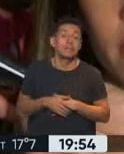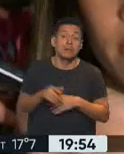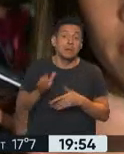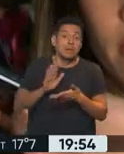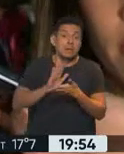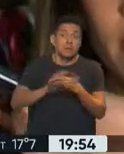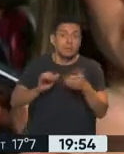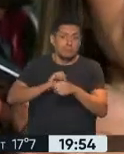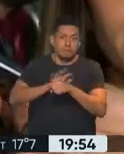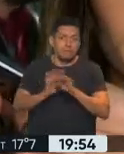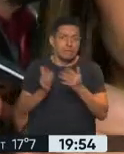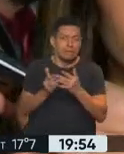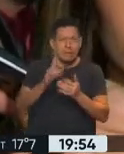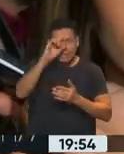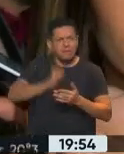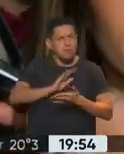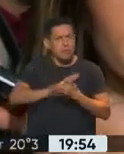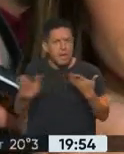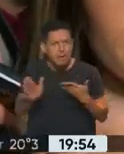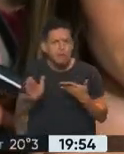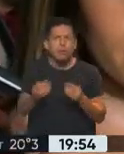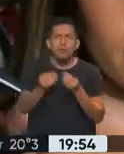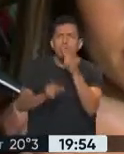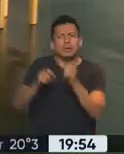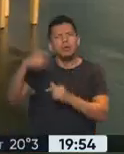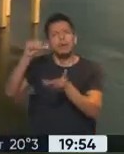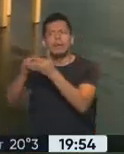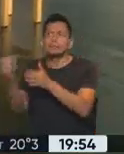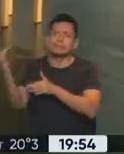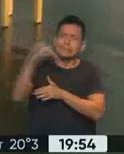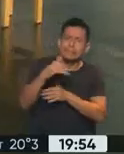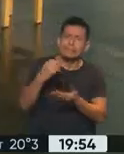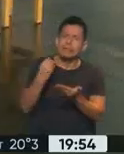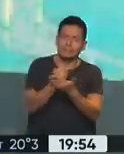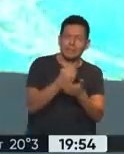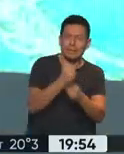Argentina salía al mundo a captar estos nómades digitales. Bueno, con esto creo que lo estamos haciendo y que estamos a la vanguardia.